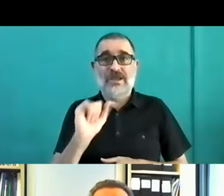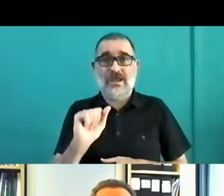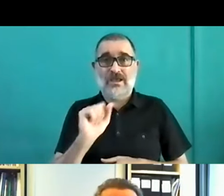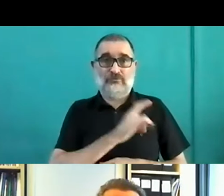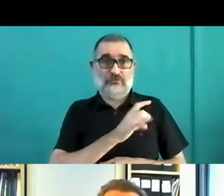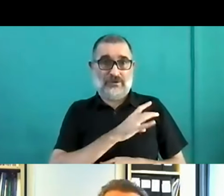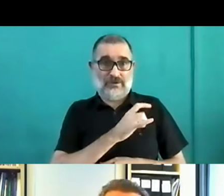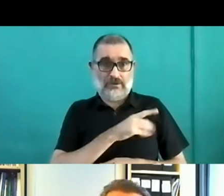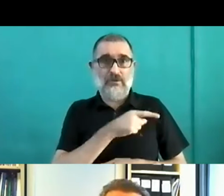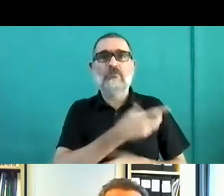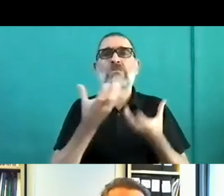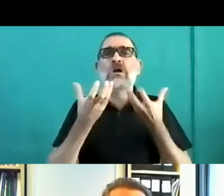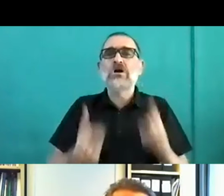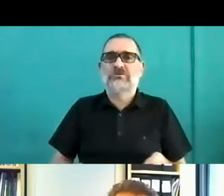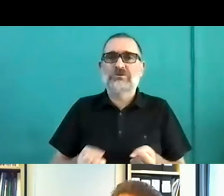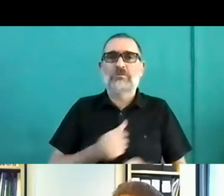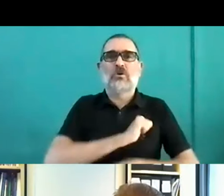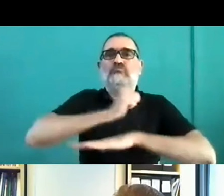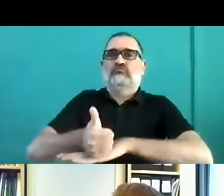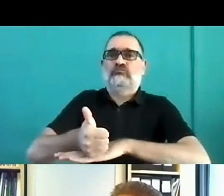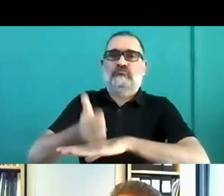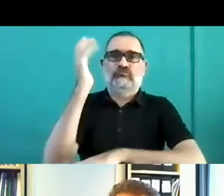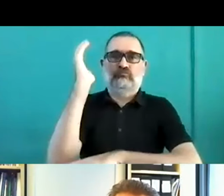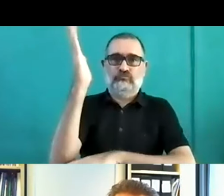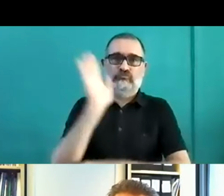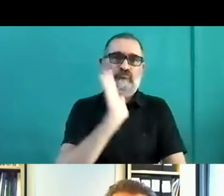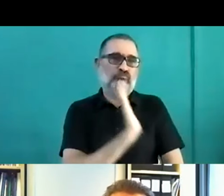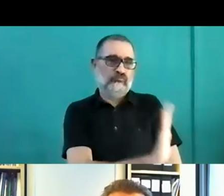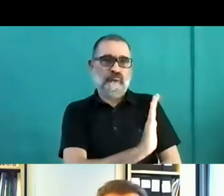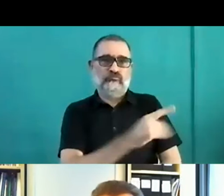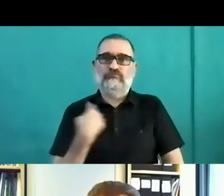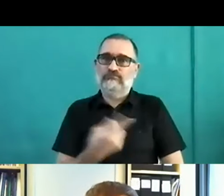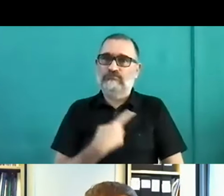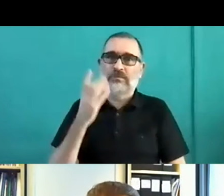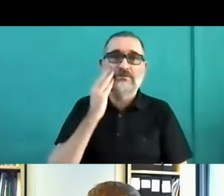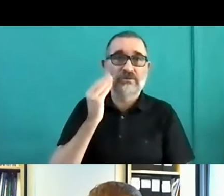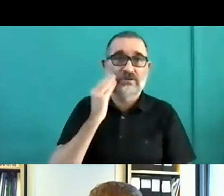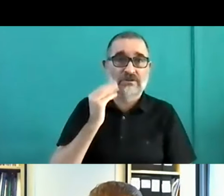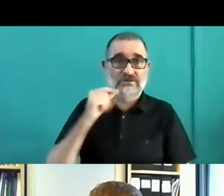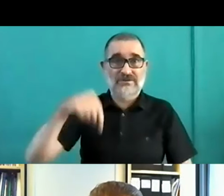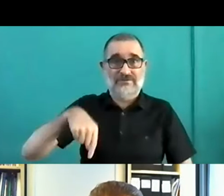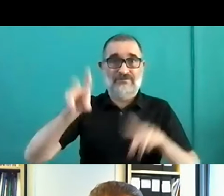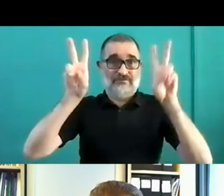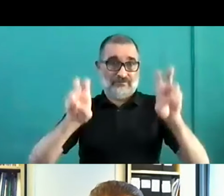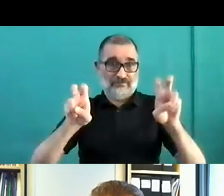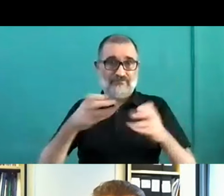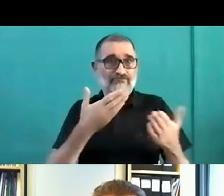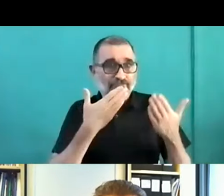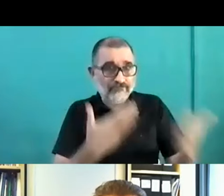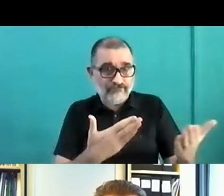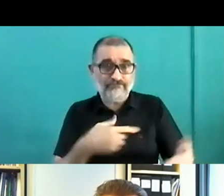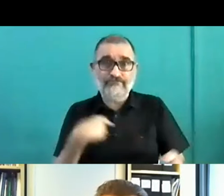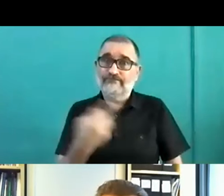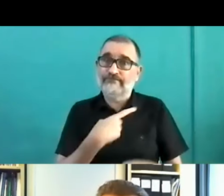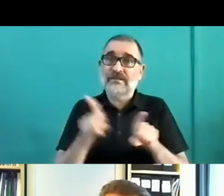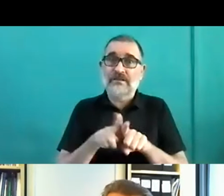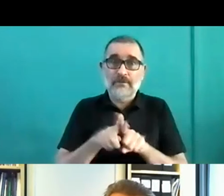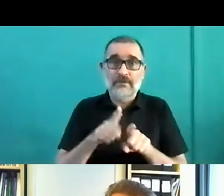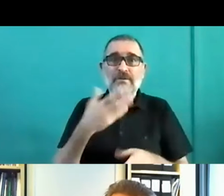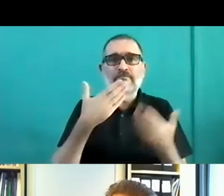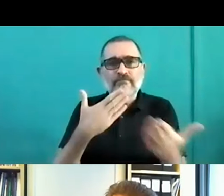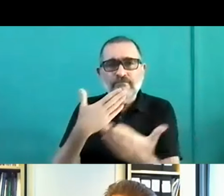a participar en este evento y aportar su valiosa perspectiva a todos los participantes que se han conectado vía virtual. Apreciamos